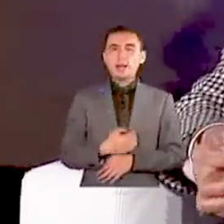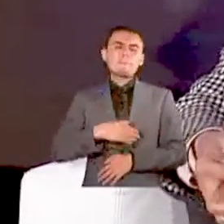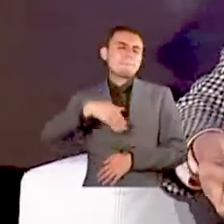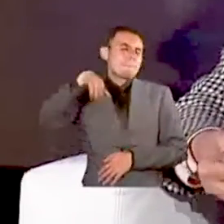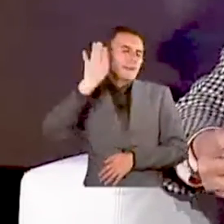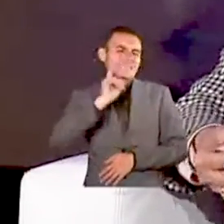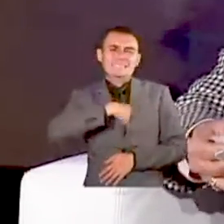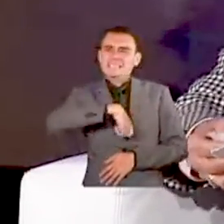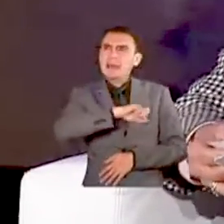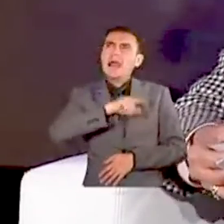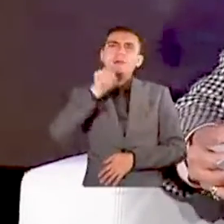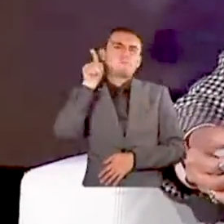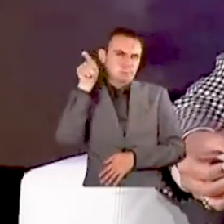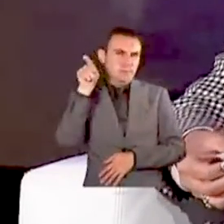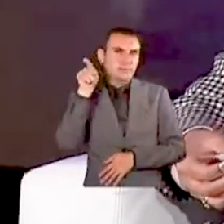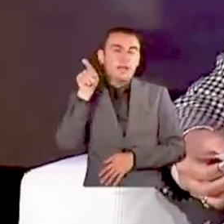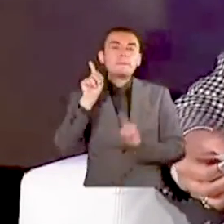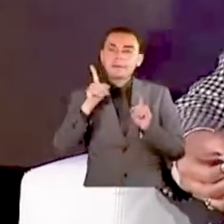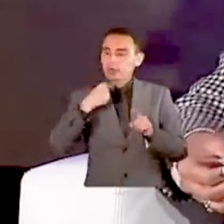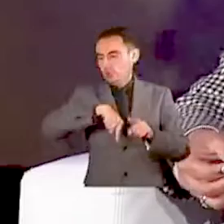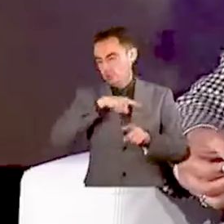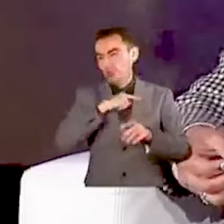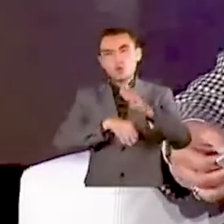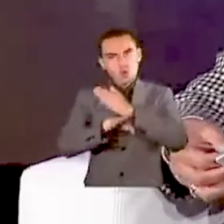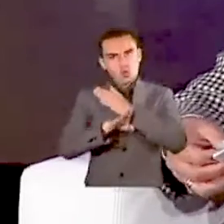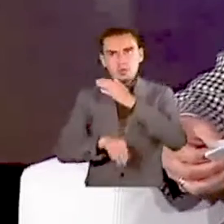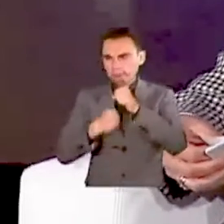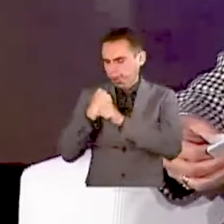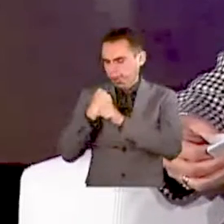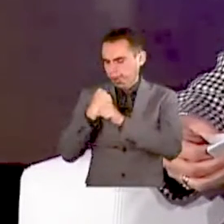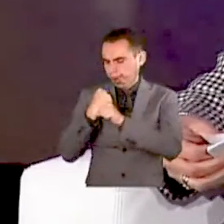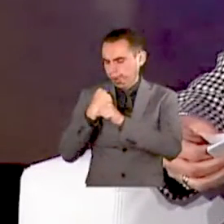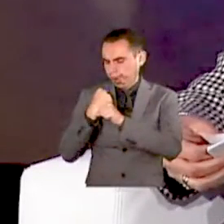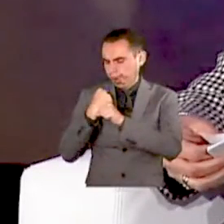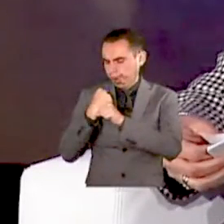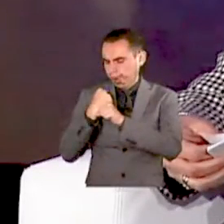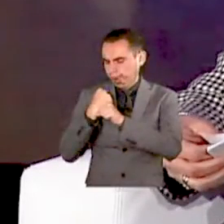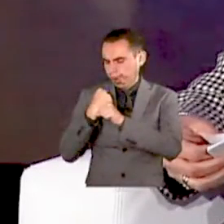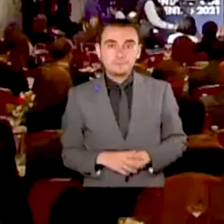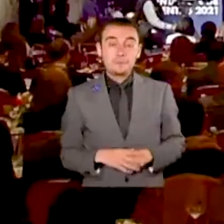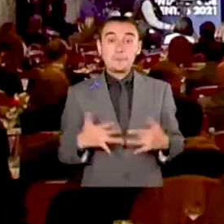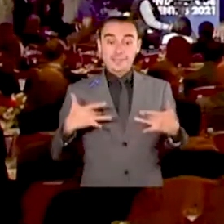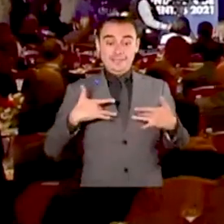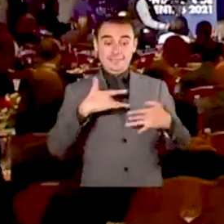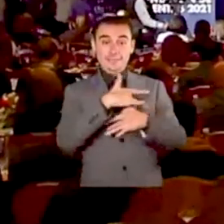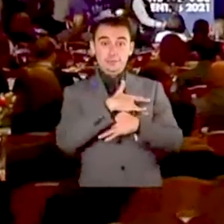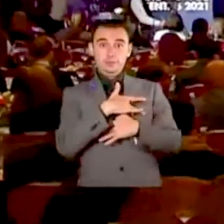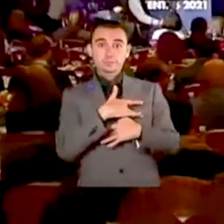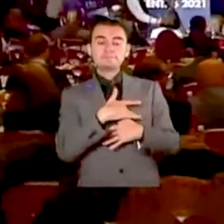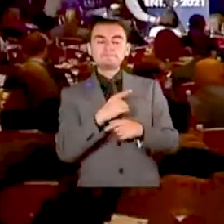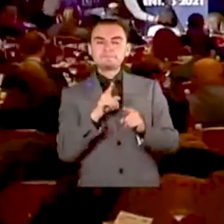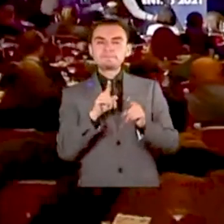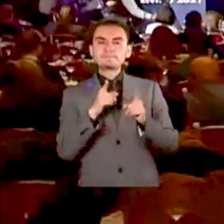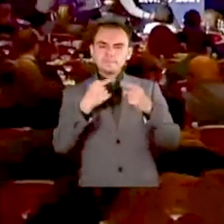es el mayor número de migrantes, pero ahí estamos trabajando, señora procuradora. Quiero